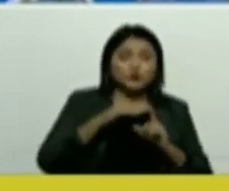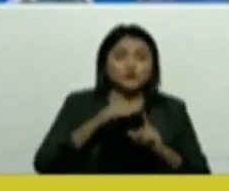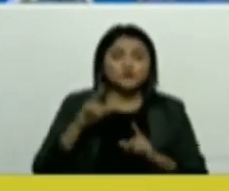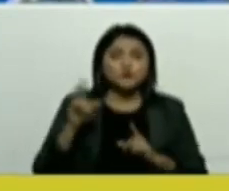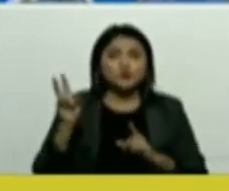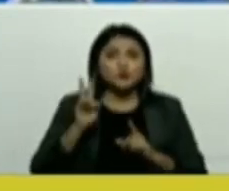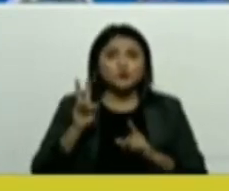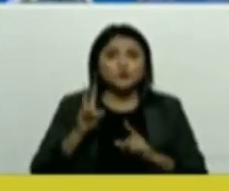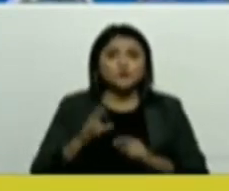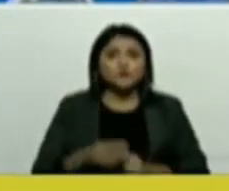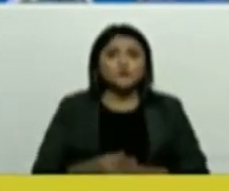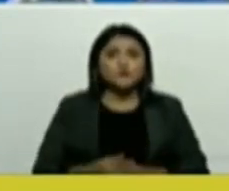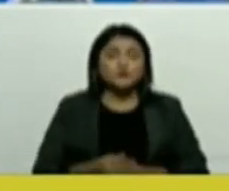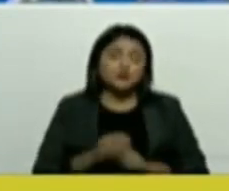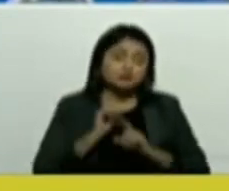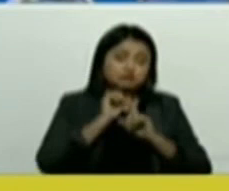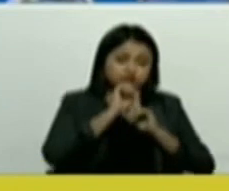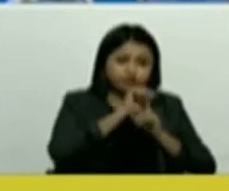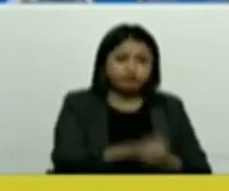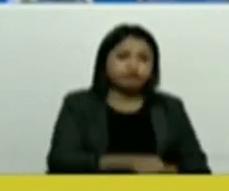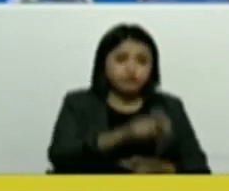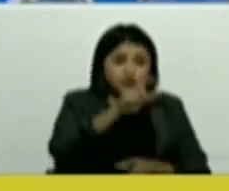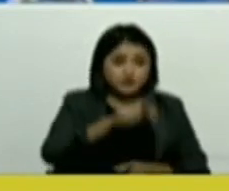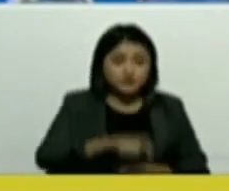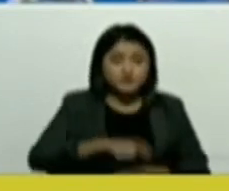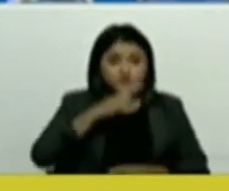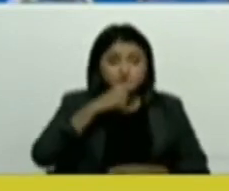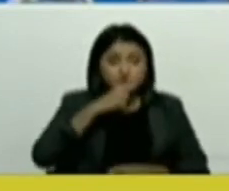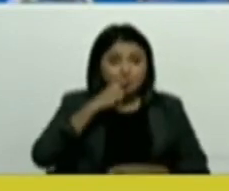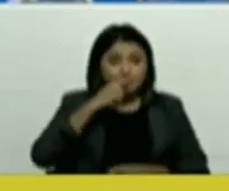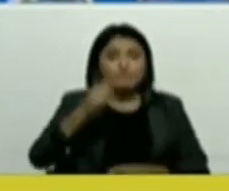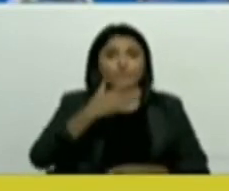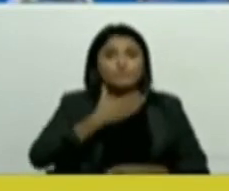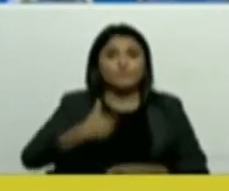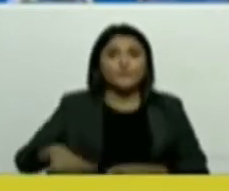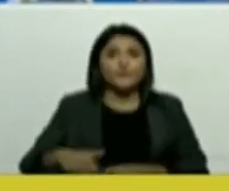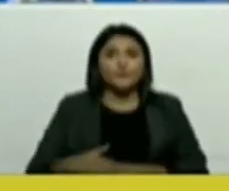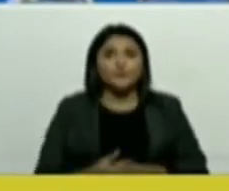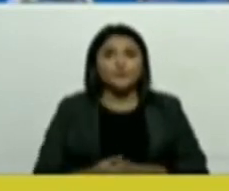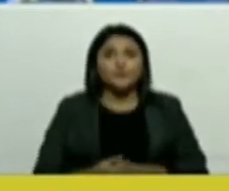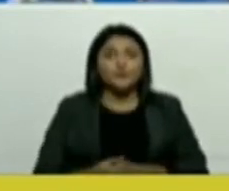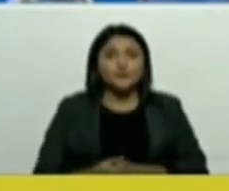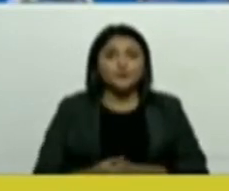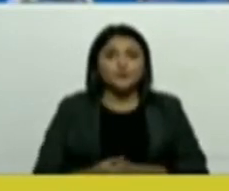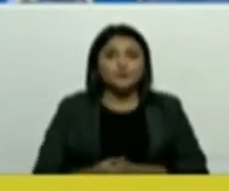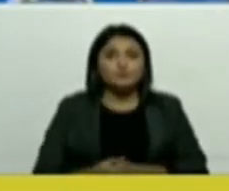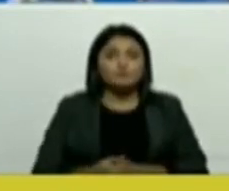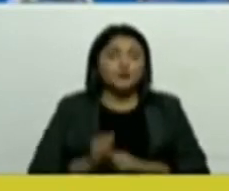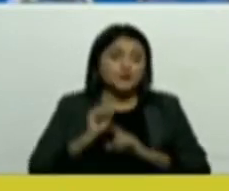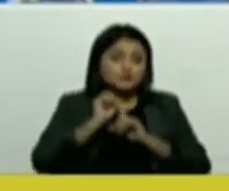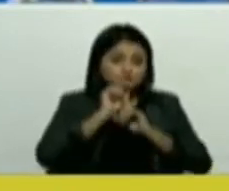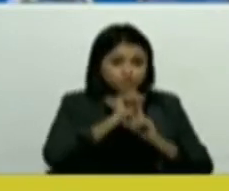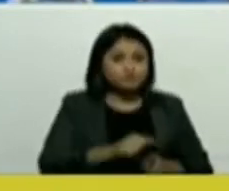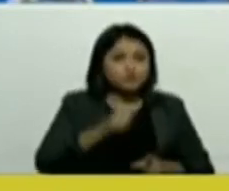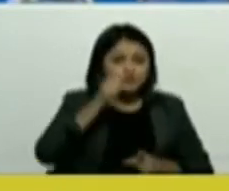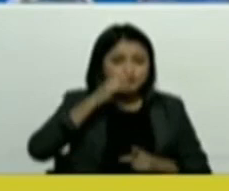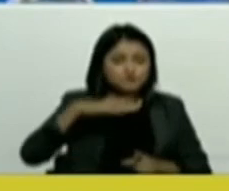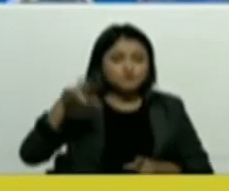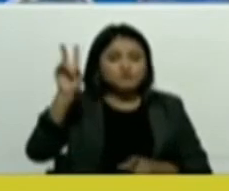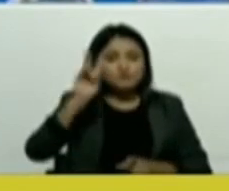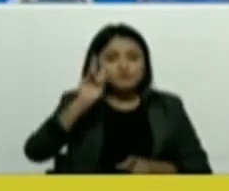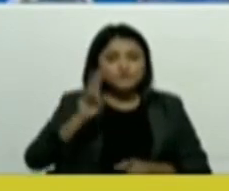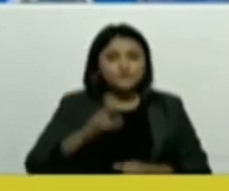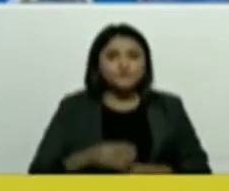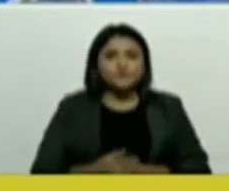imperialismo. To defeat him. Para derrotarlo. And the people of Venezuela. Y para derrotar al pueblo